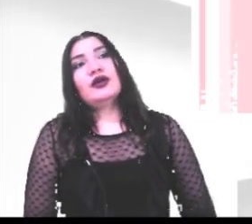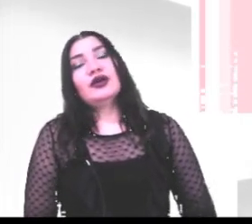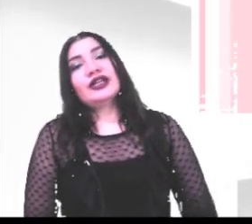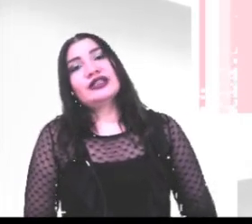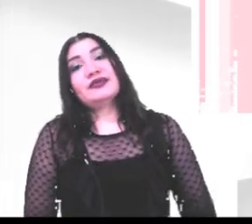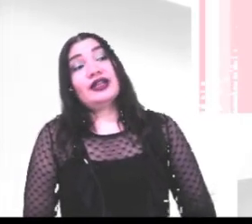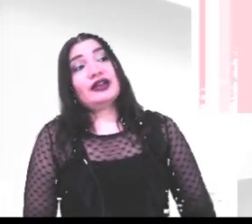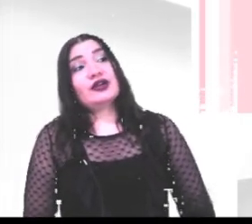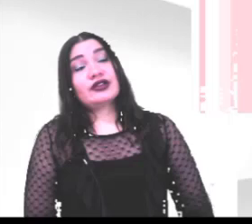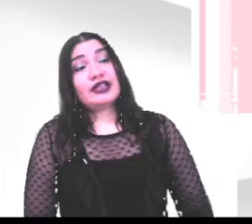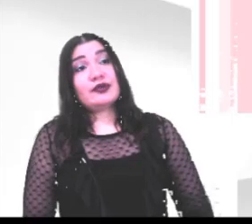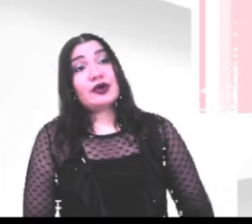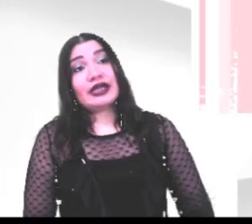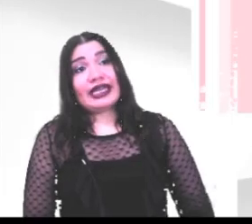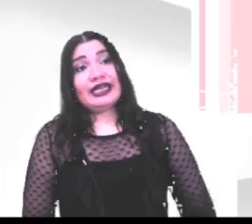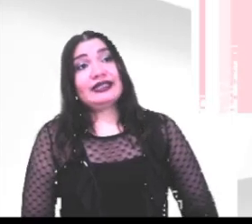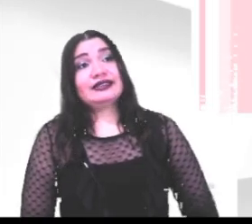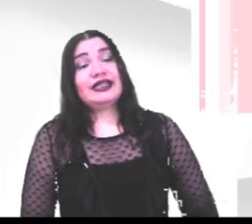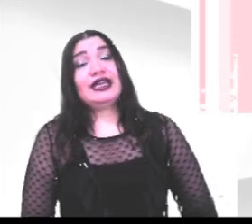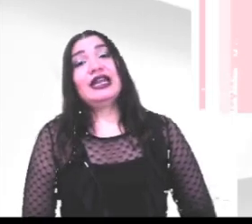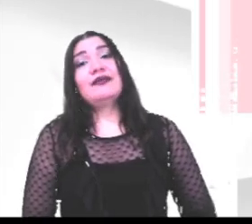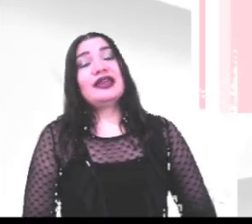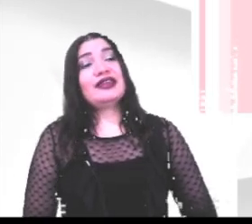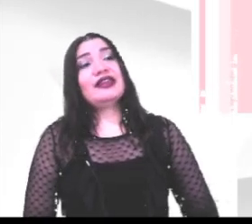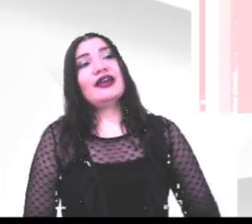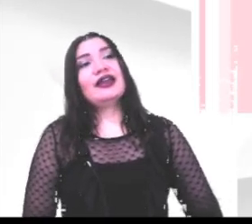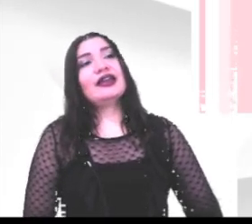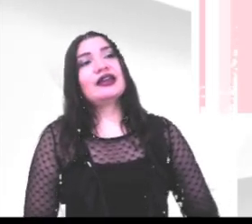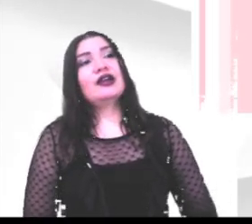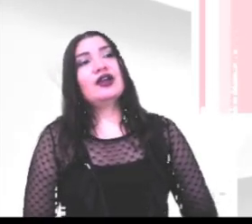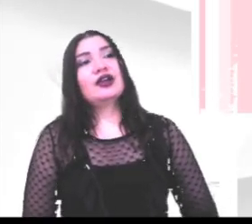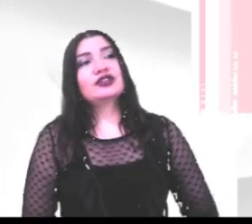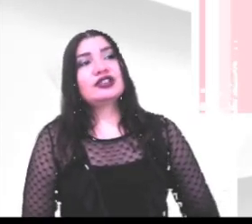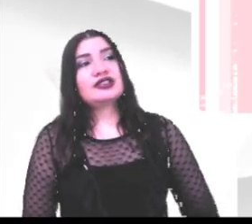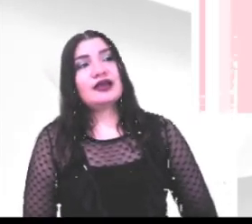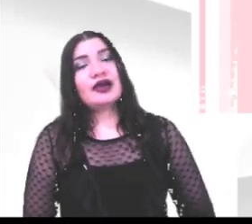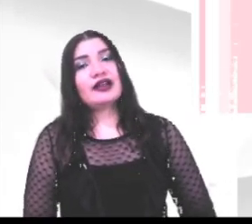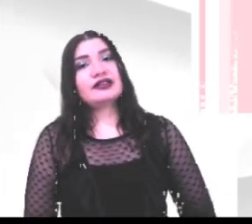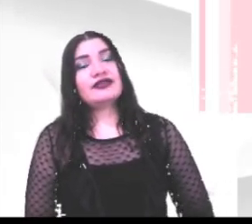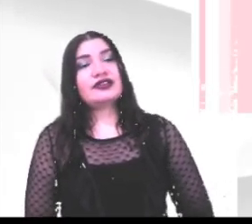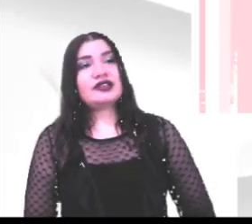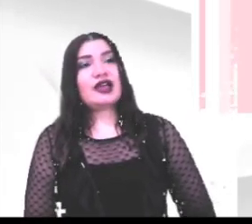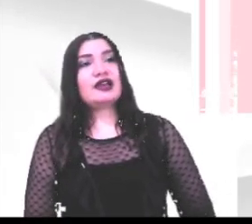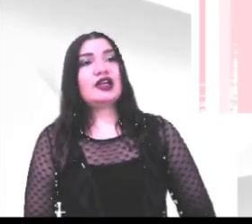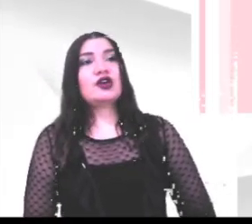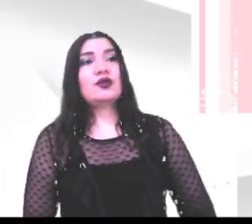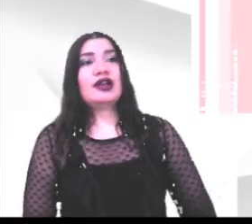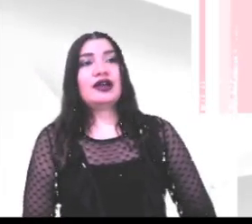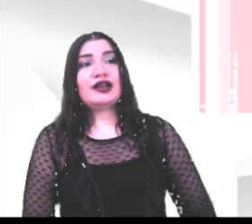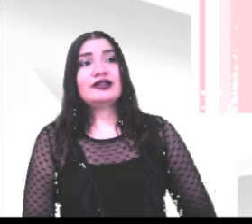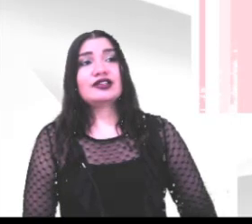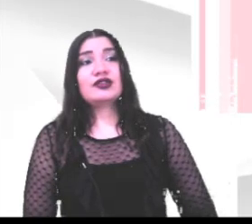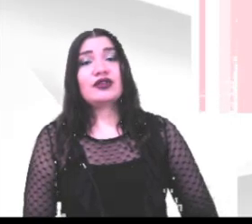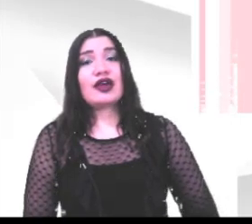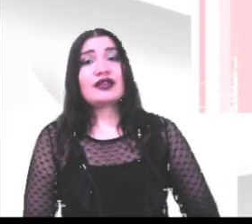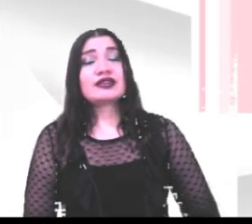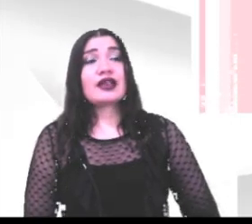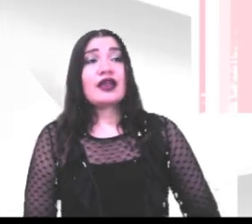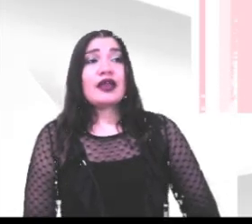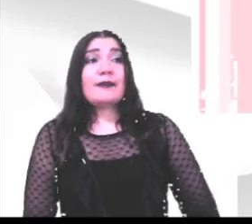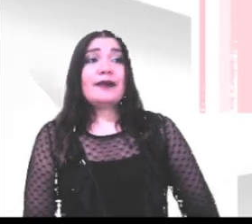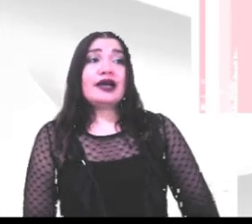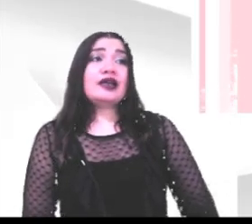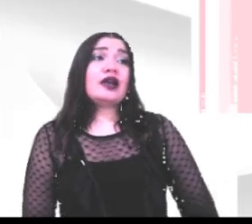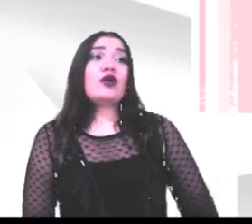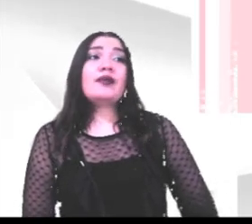ahora también recordemos que en la medida en que los ecosistemas artificiales como las grandes ciudades